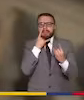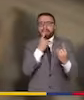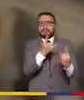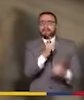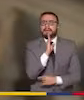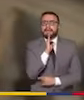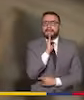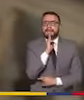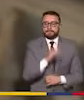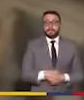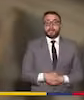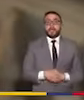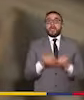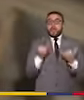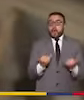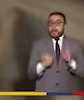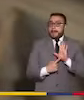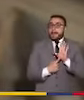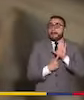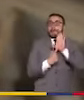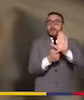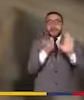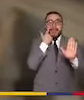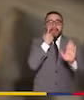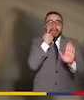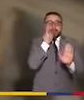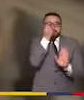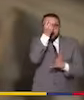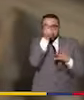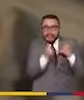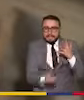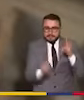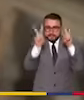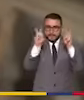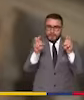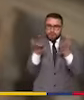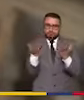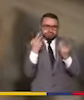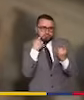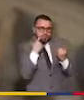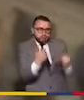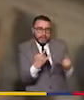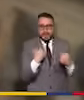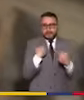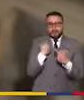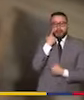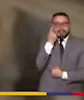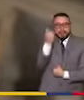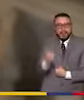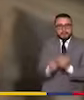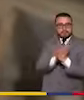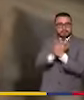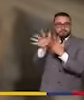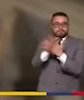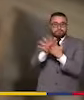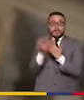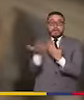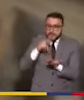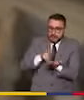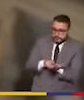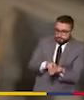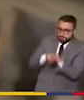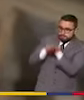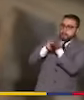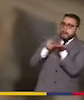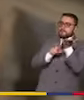A continuación se presentan los detalles de su tema de interés, que se recuperaron del registro de